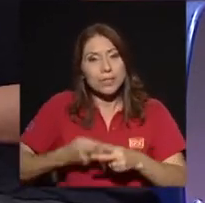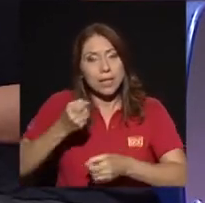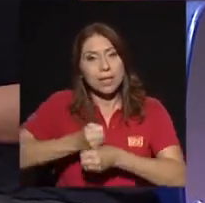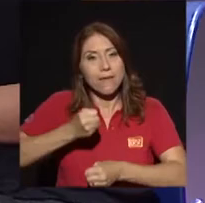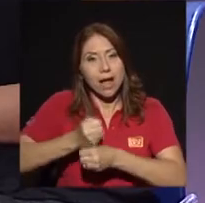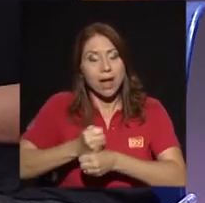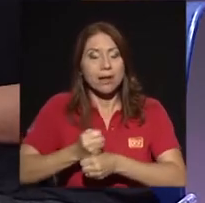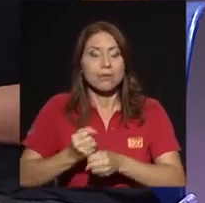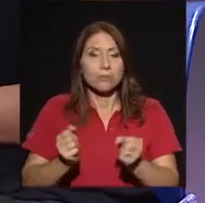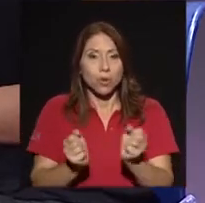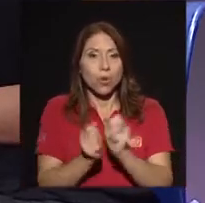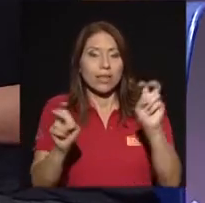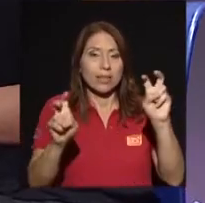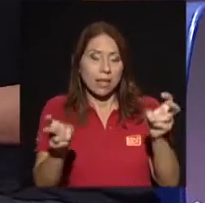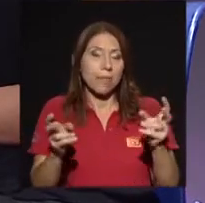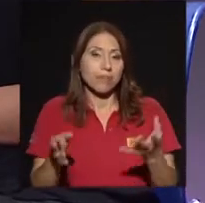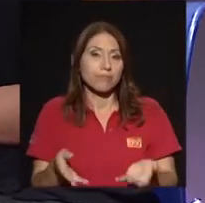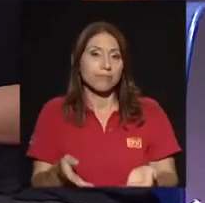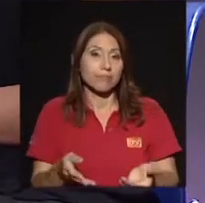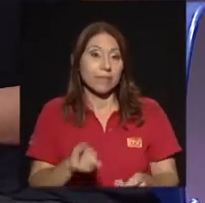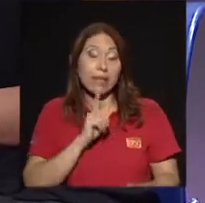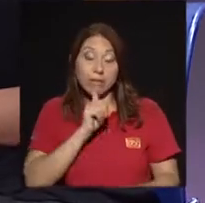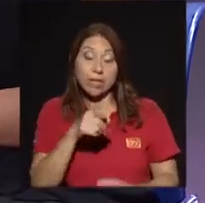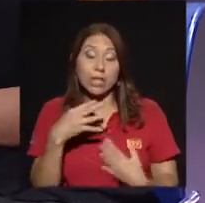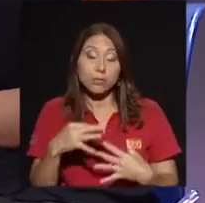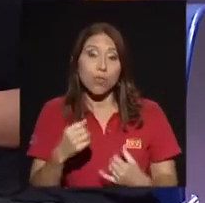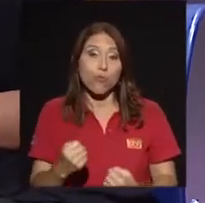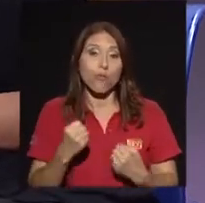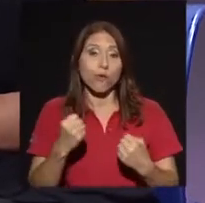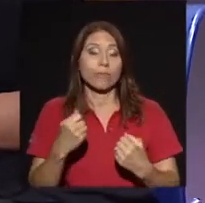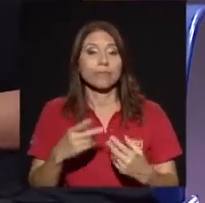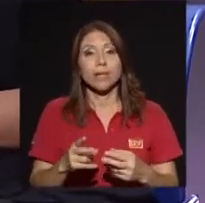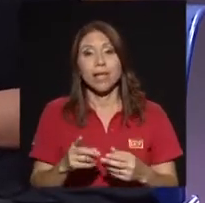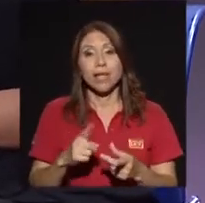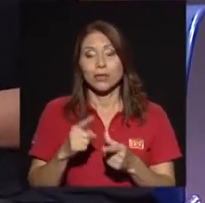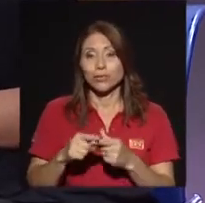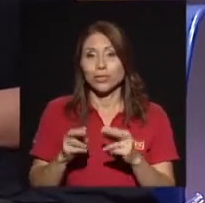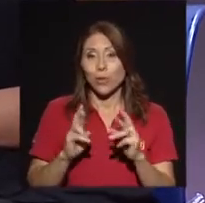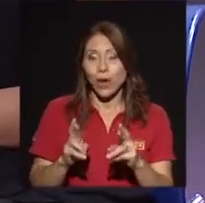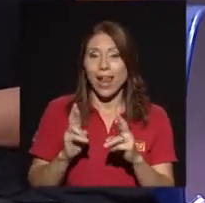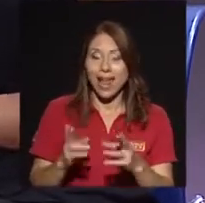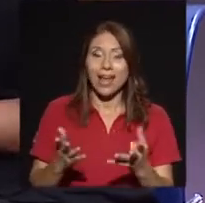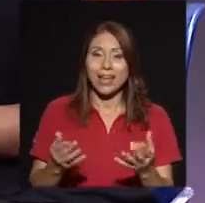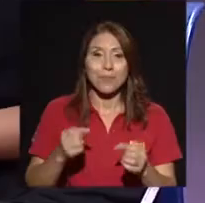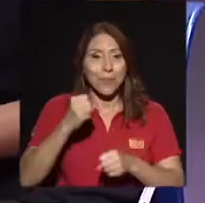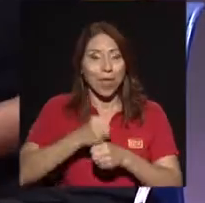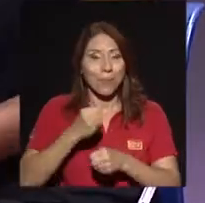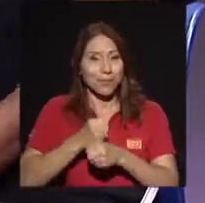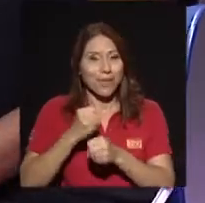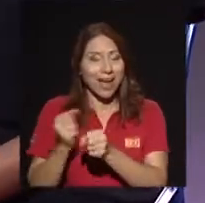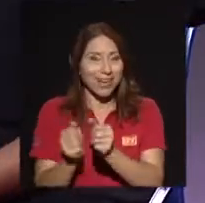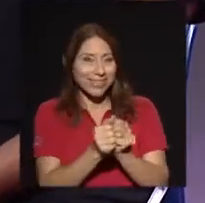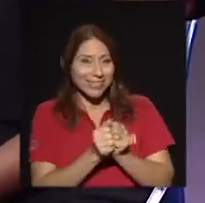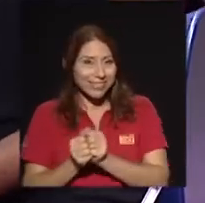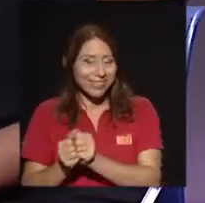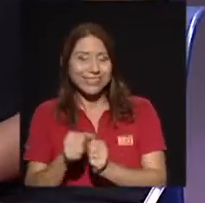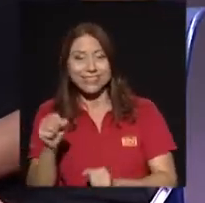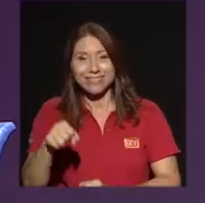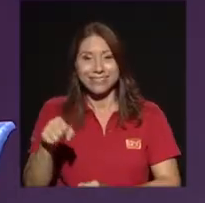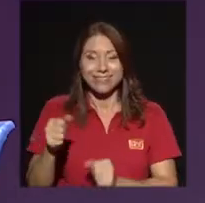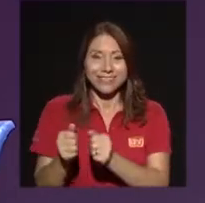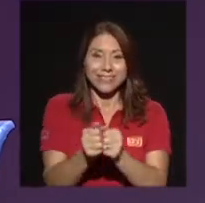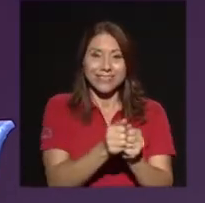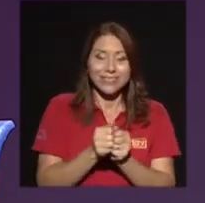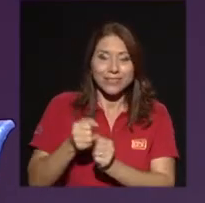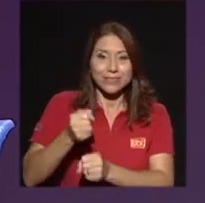trabajar el tema que se las trae, ¿verdad? Entonces sí. ojalá que logremos como trabajar en conjunto.